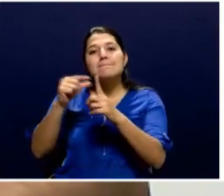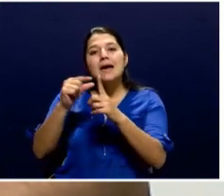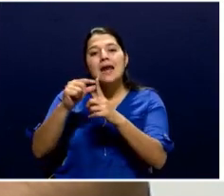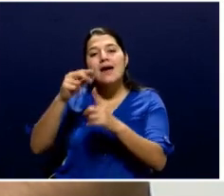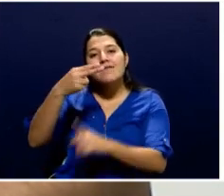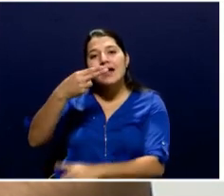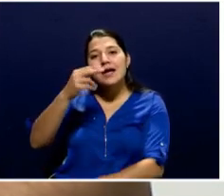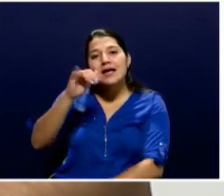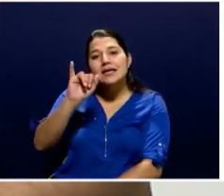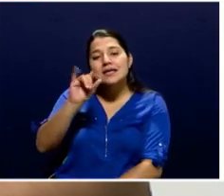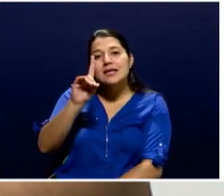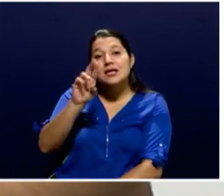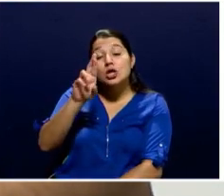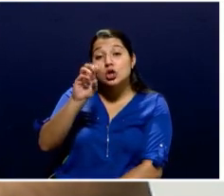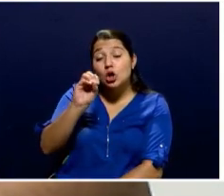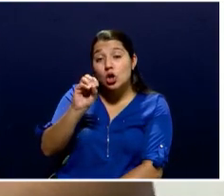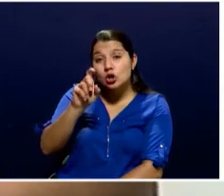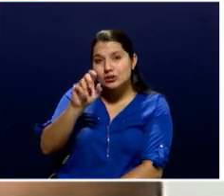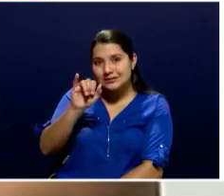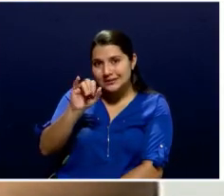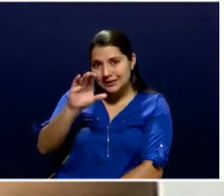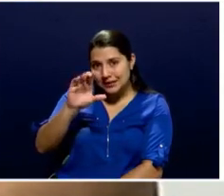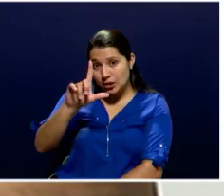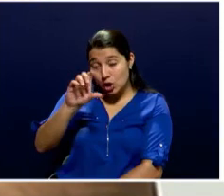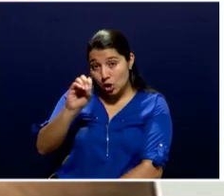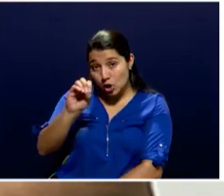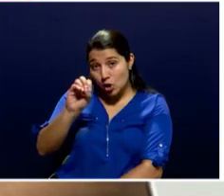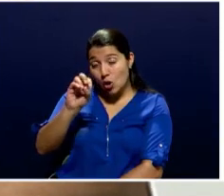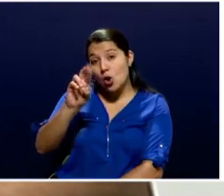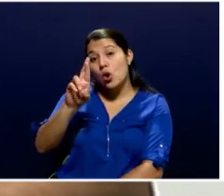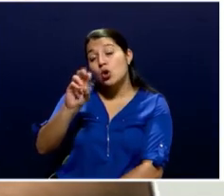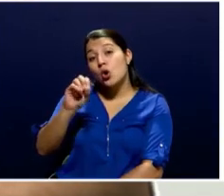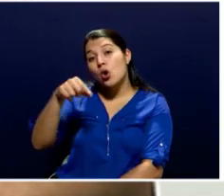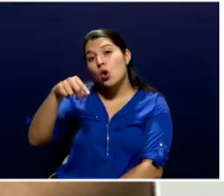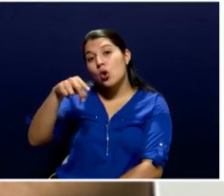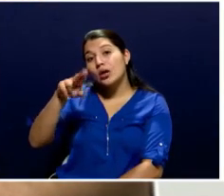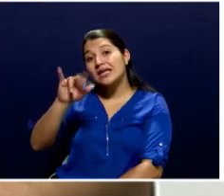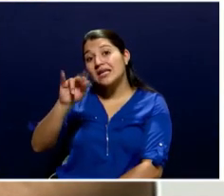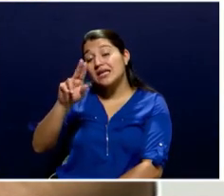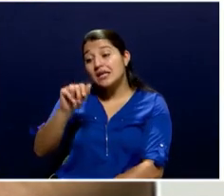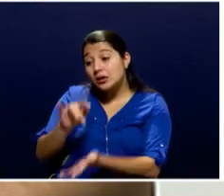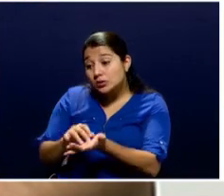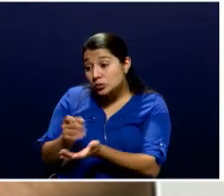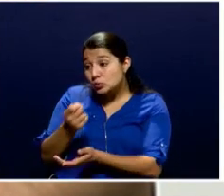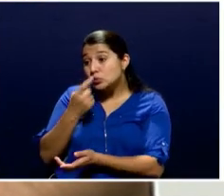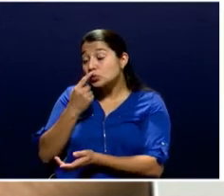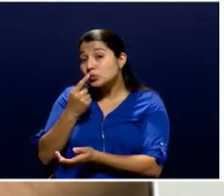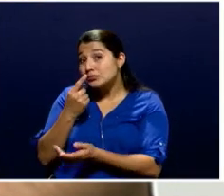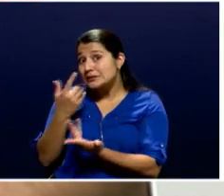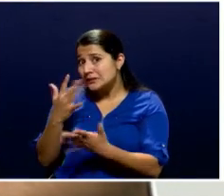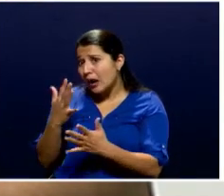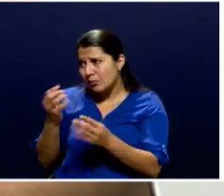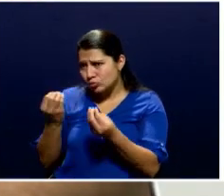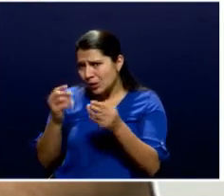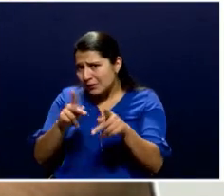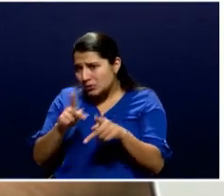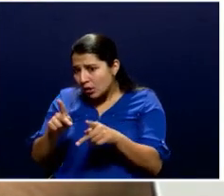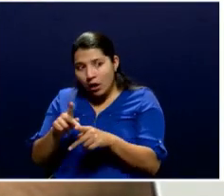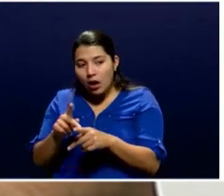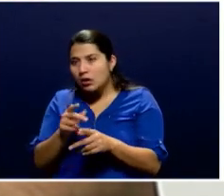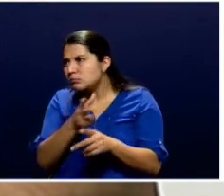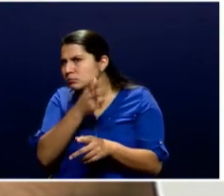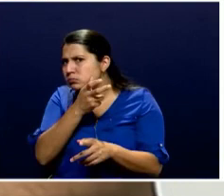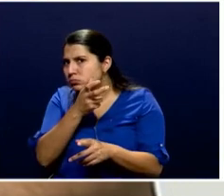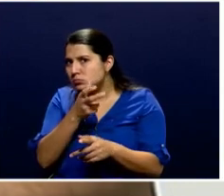hidroxicloroquina, ¿verdad?, asociada con cualquier otro compuesto y se lo toman y se intoxican. Hidroxicloroquina es